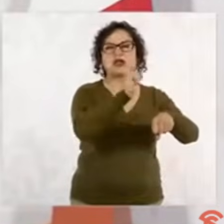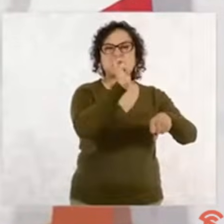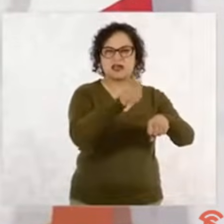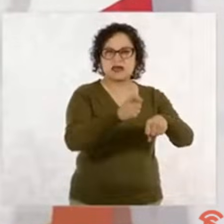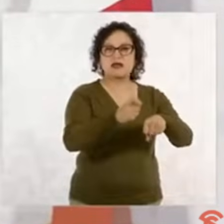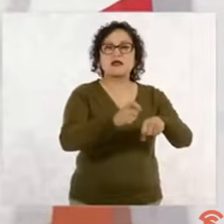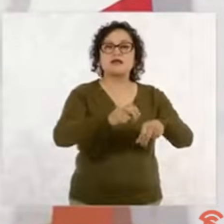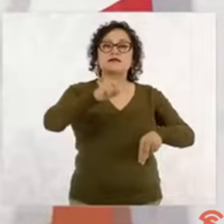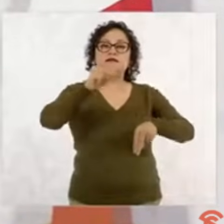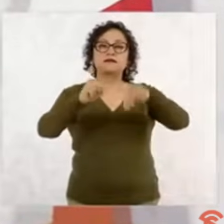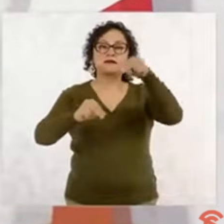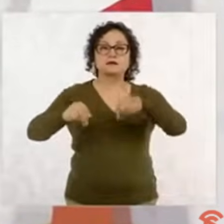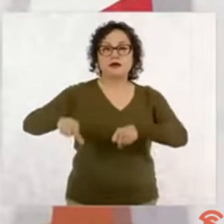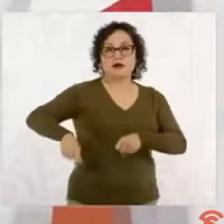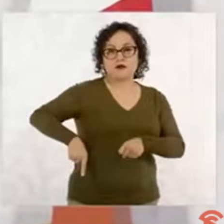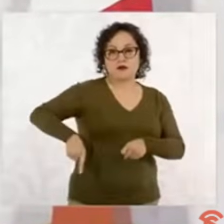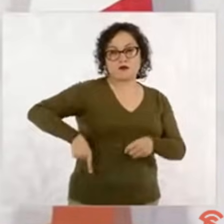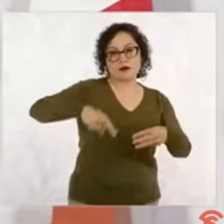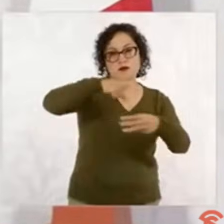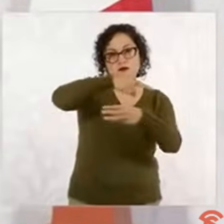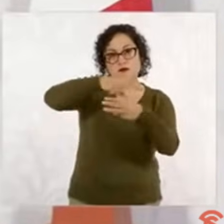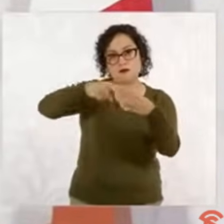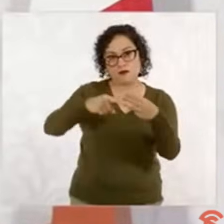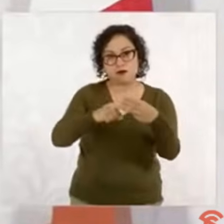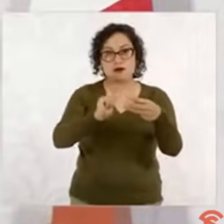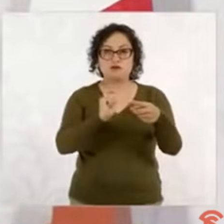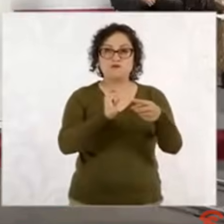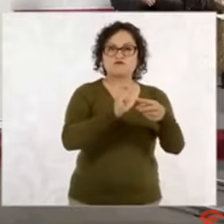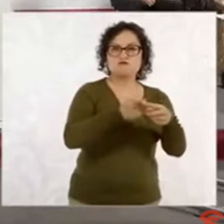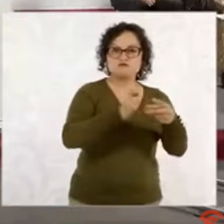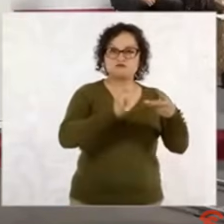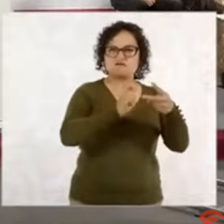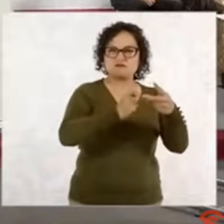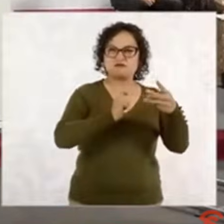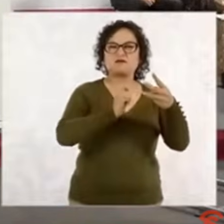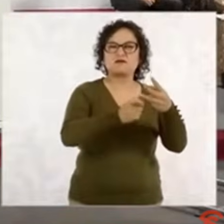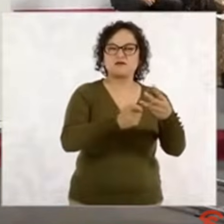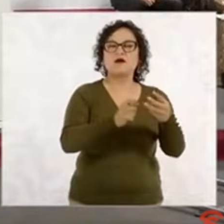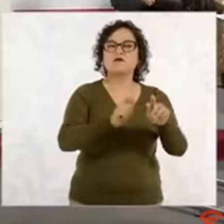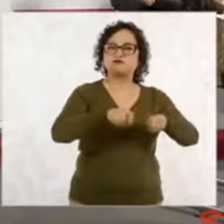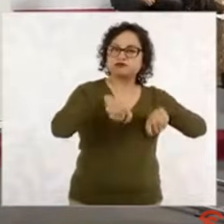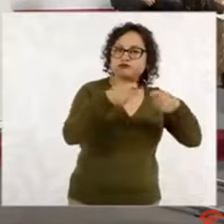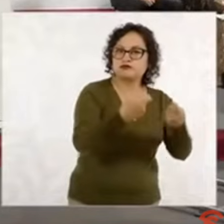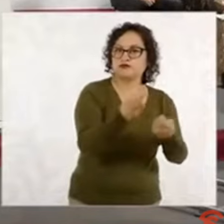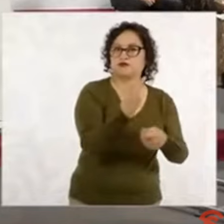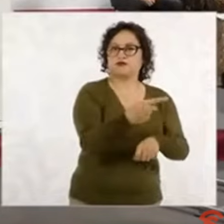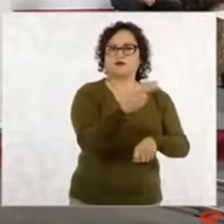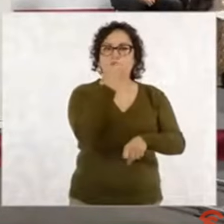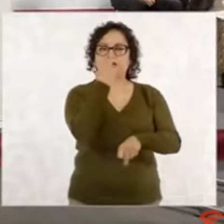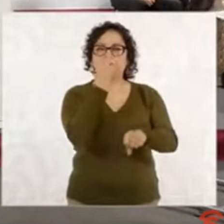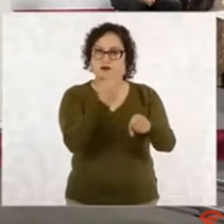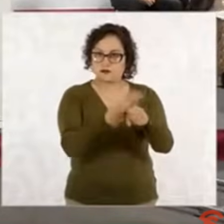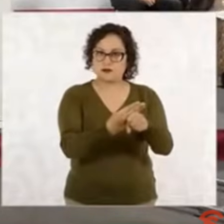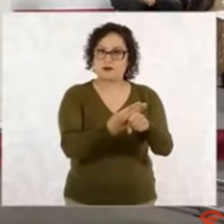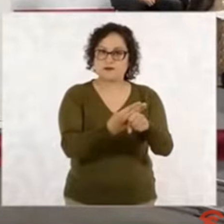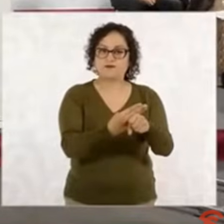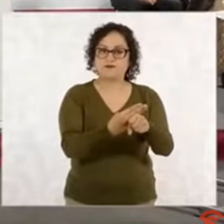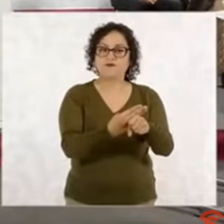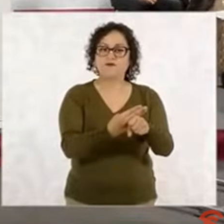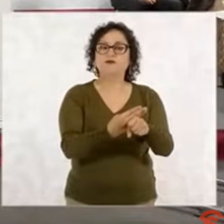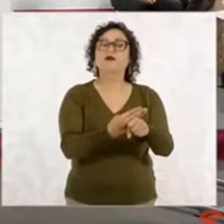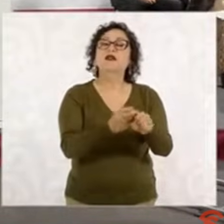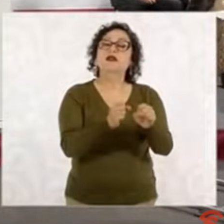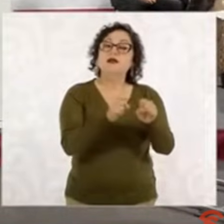niveles de gobierno, y entre los aspectos más importantes es que se reconoce a los